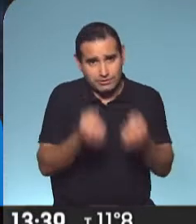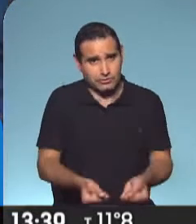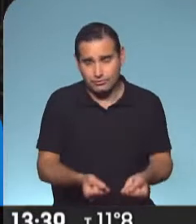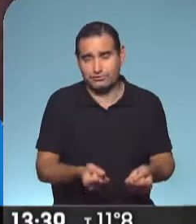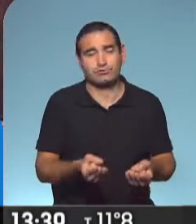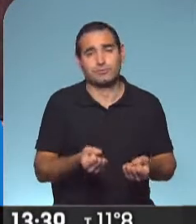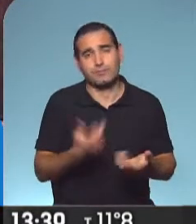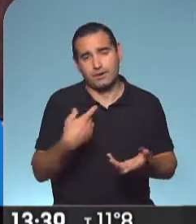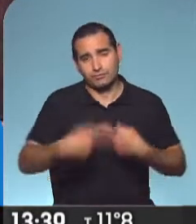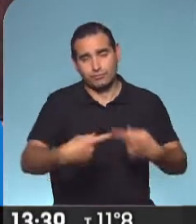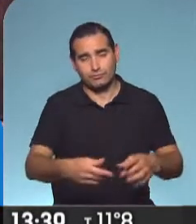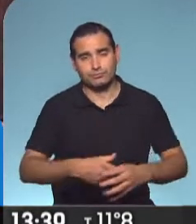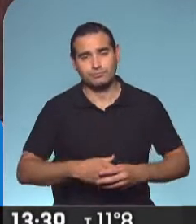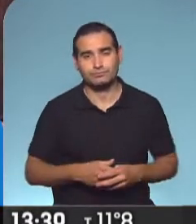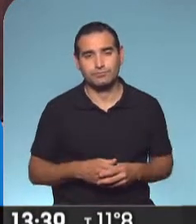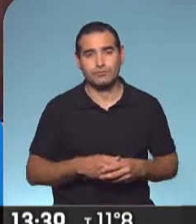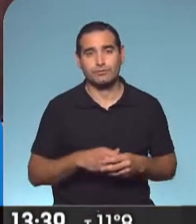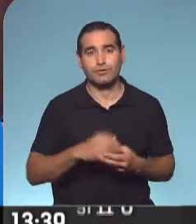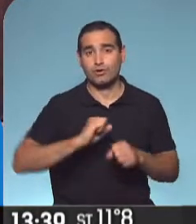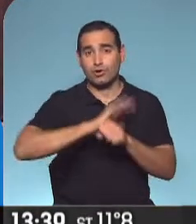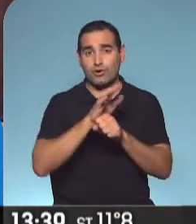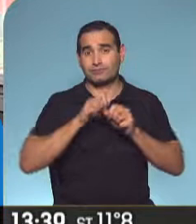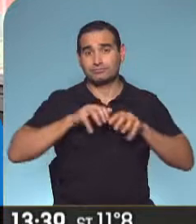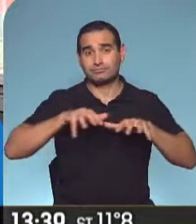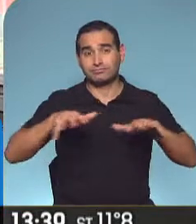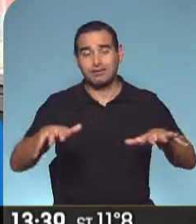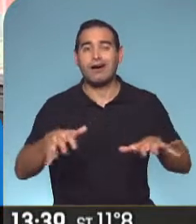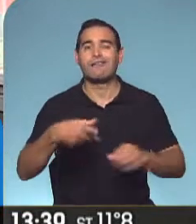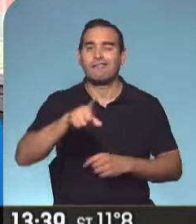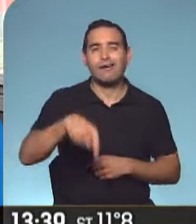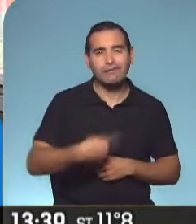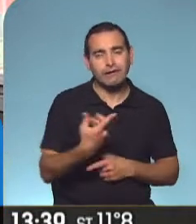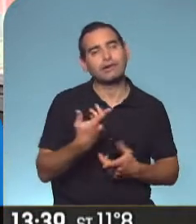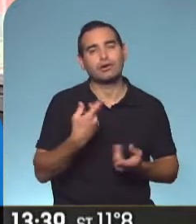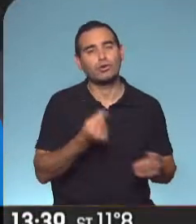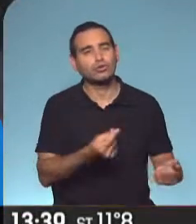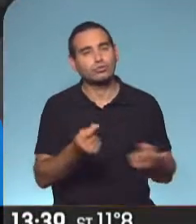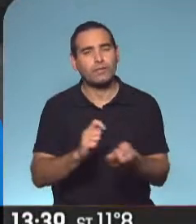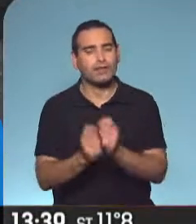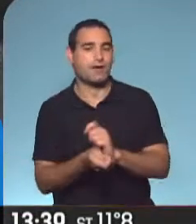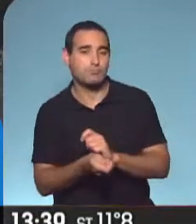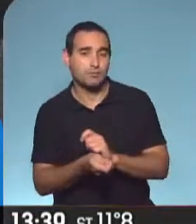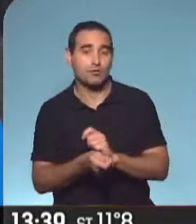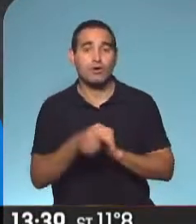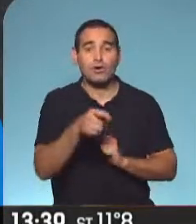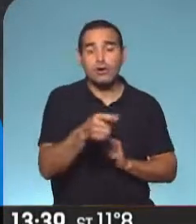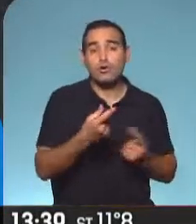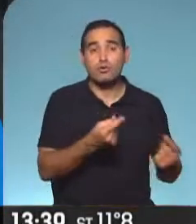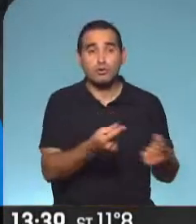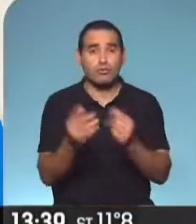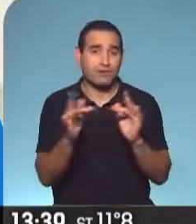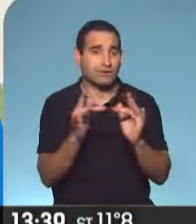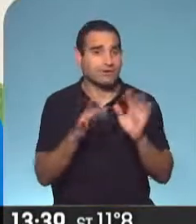lo necesario para salir adelante. La pandemia por coronavirus llevó a modificar algunos hábitos de consumo, como por ejemplo el aumento en las compras